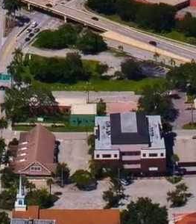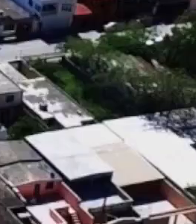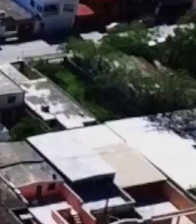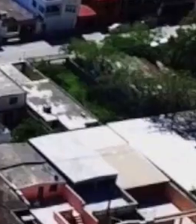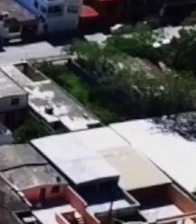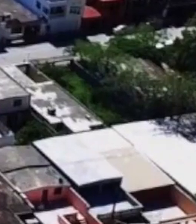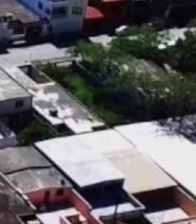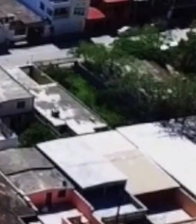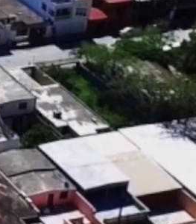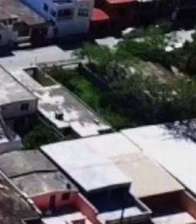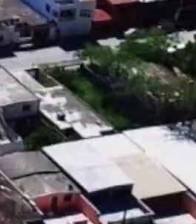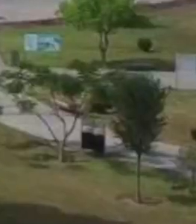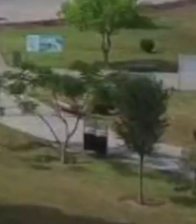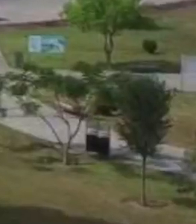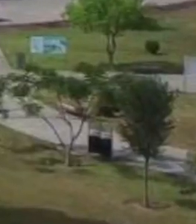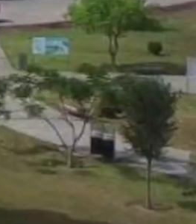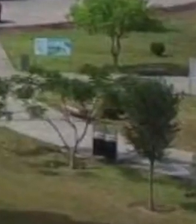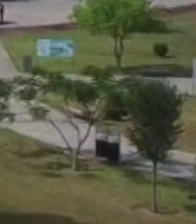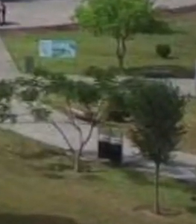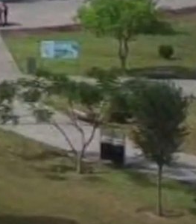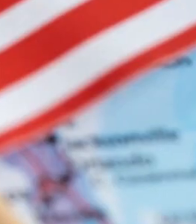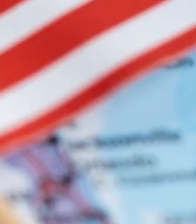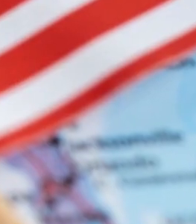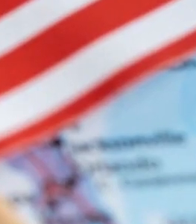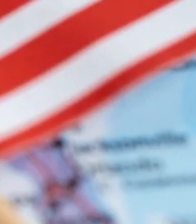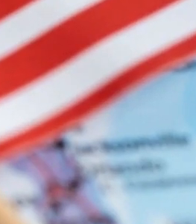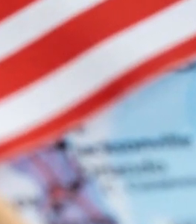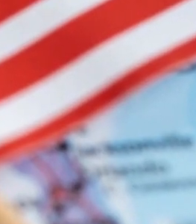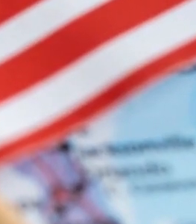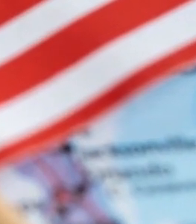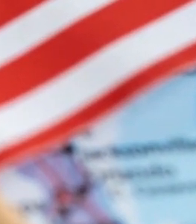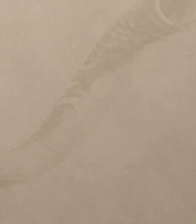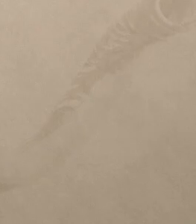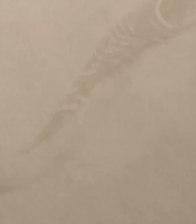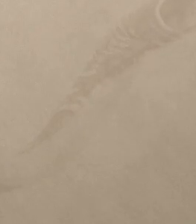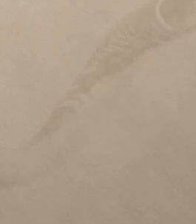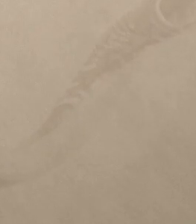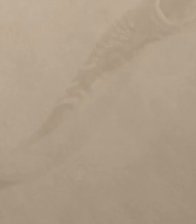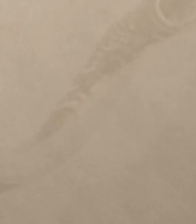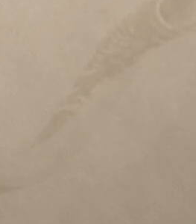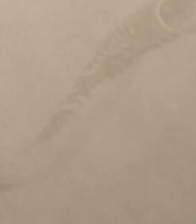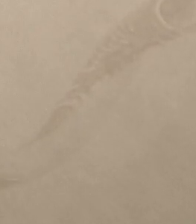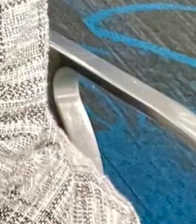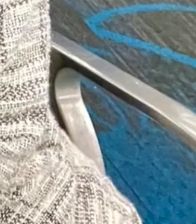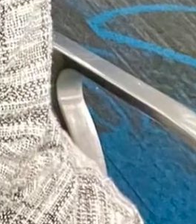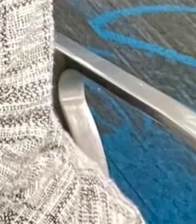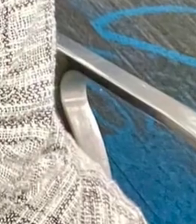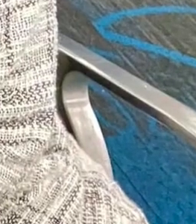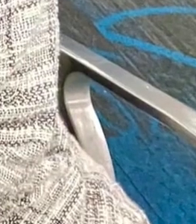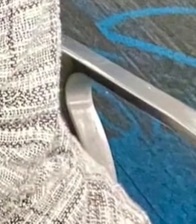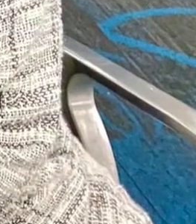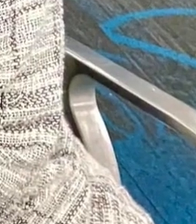Florida. Originario de Matamoros, Tamaulipas, México, emigró a los Estados Unidos en su juventud, donde conoció a su esposa, la